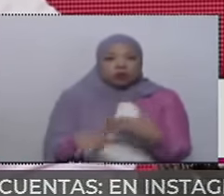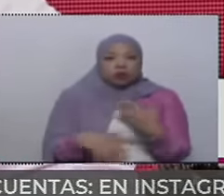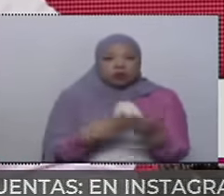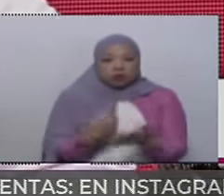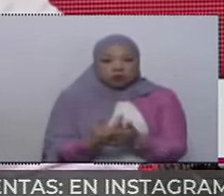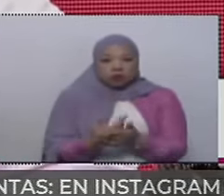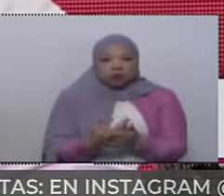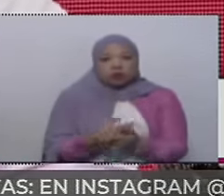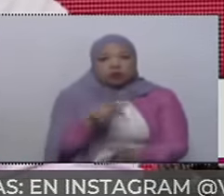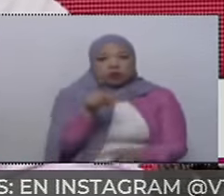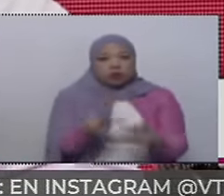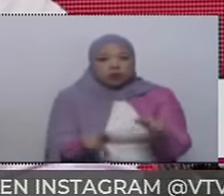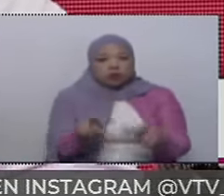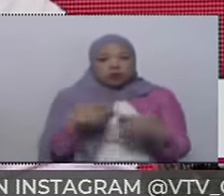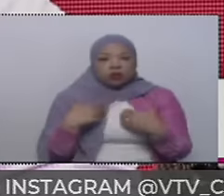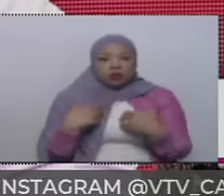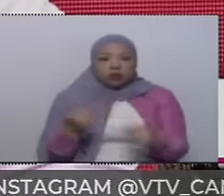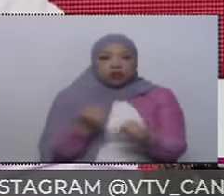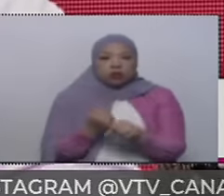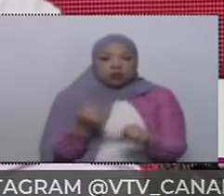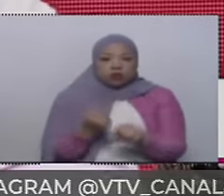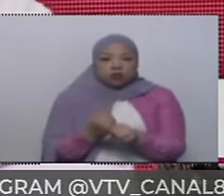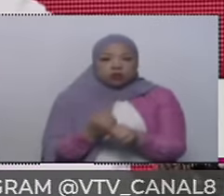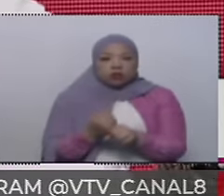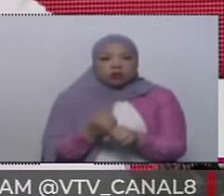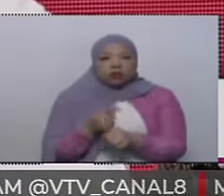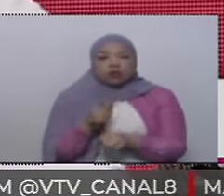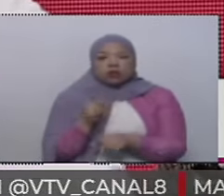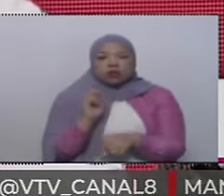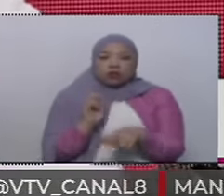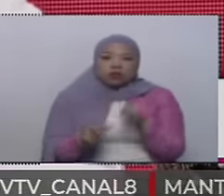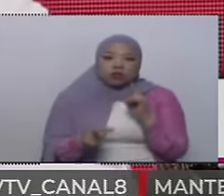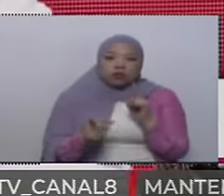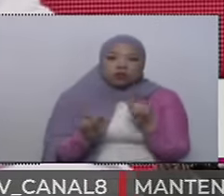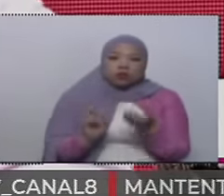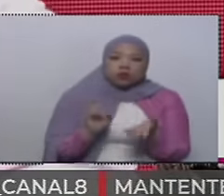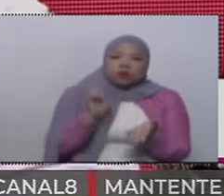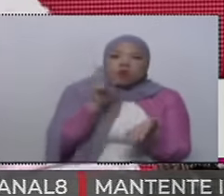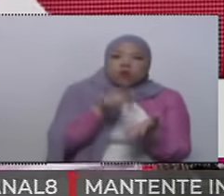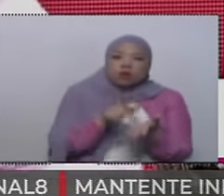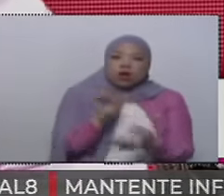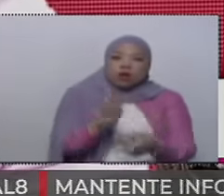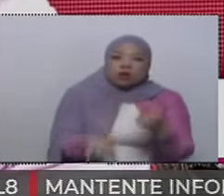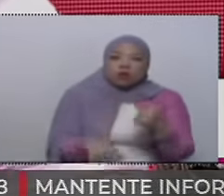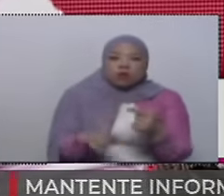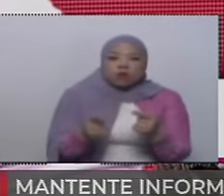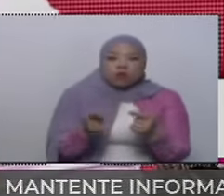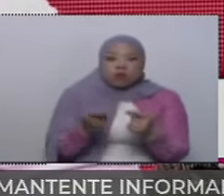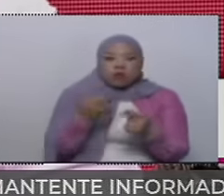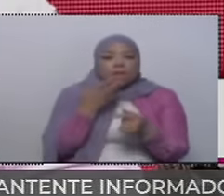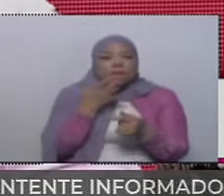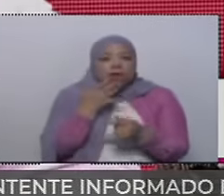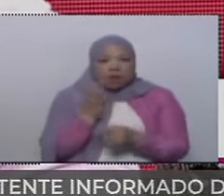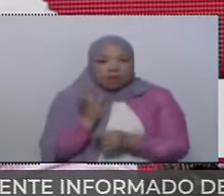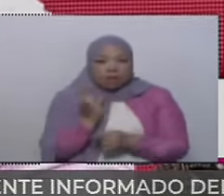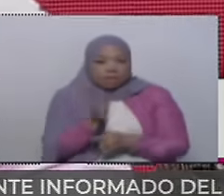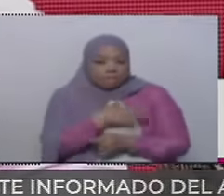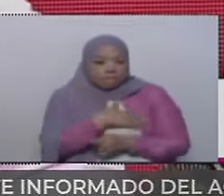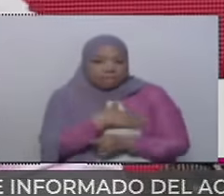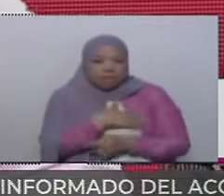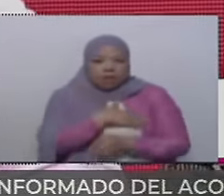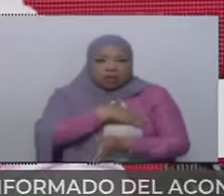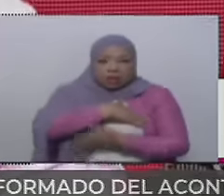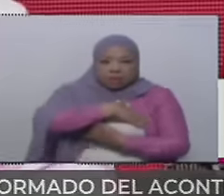los centros para cuando sintamos alguna pelotica. Porque muchas